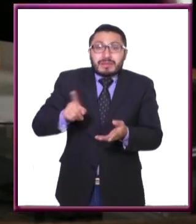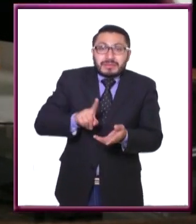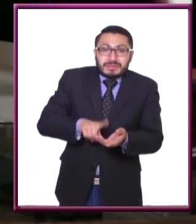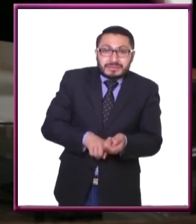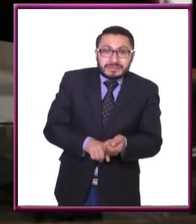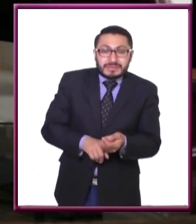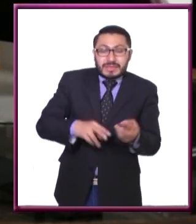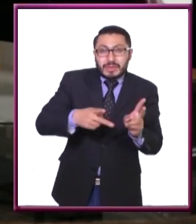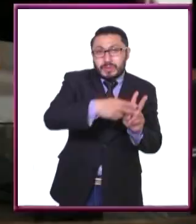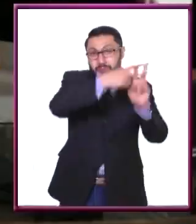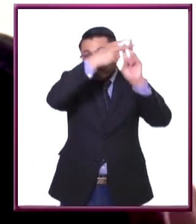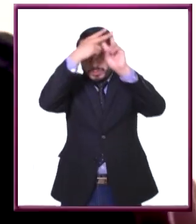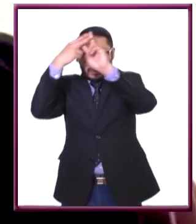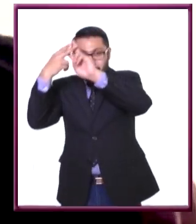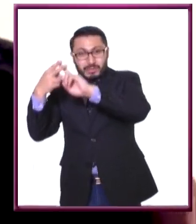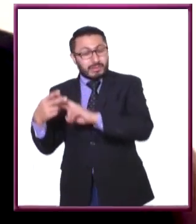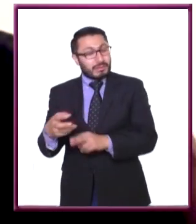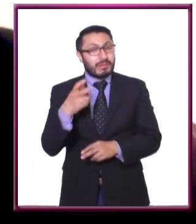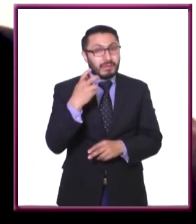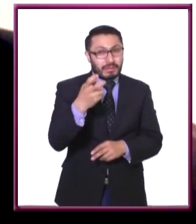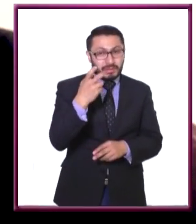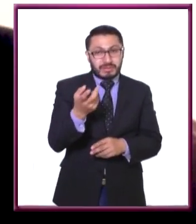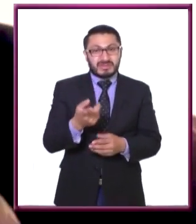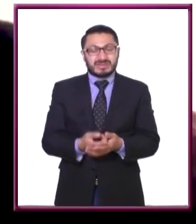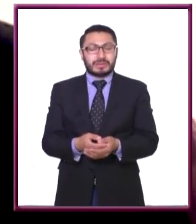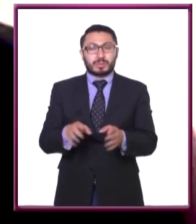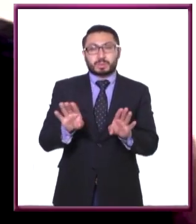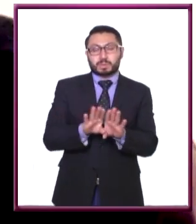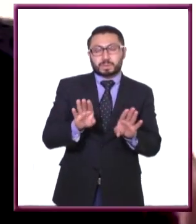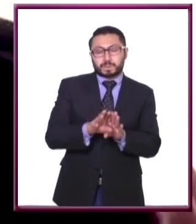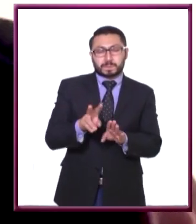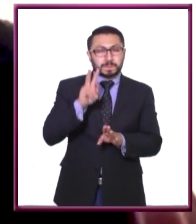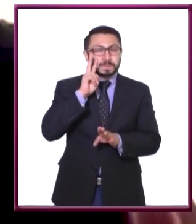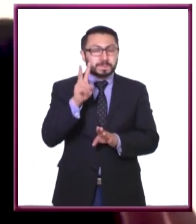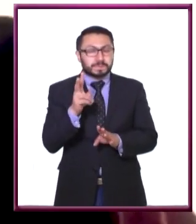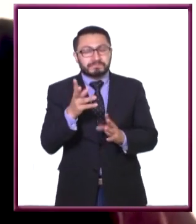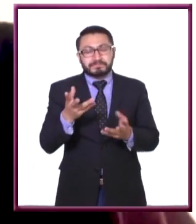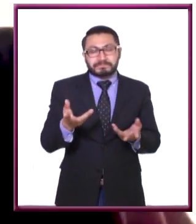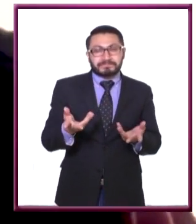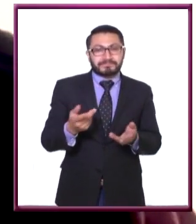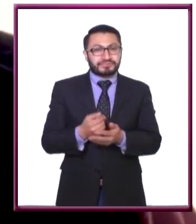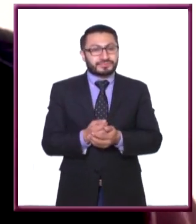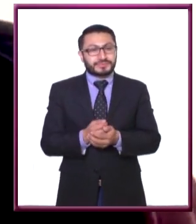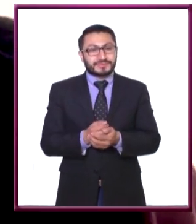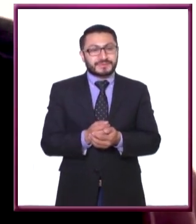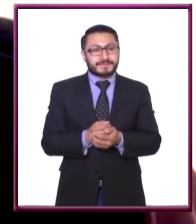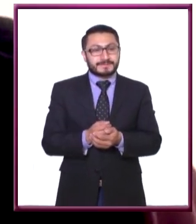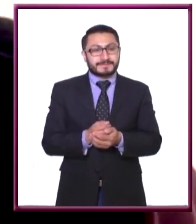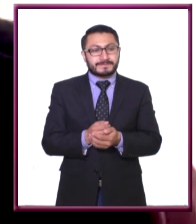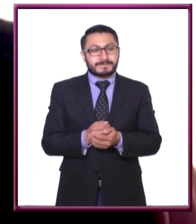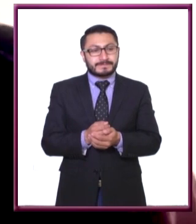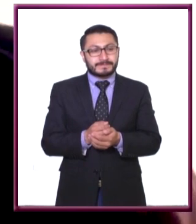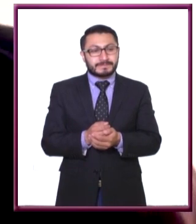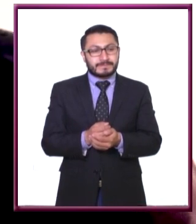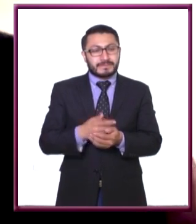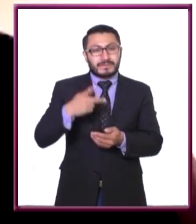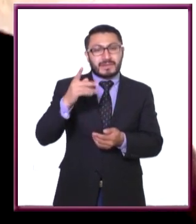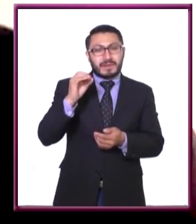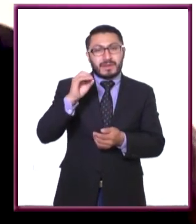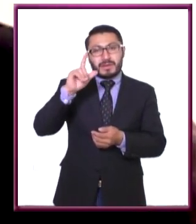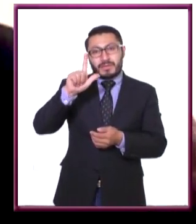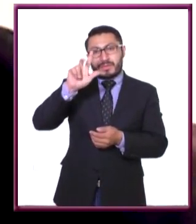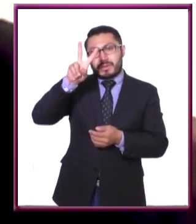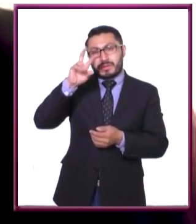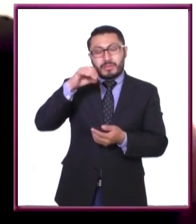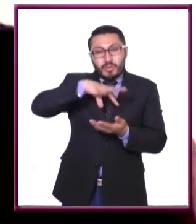nacieron dentro de una estrella. Entonces así, viéndola a usted, viéndome a mí, estamos viendo al